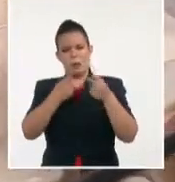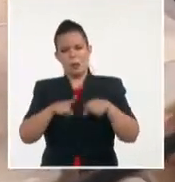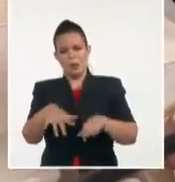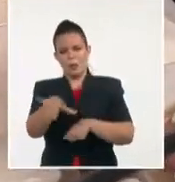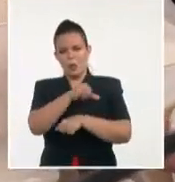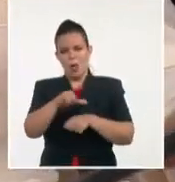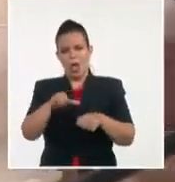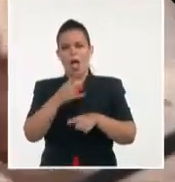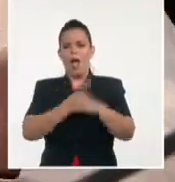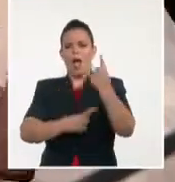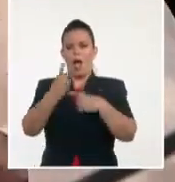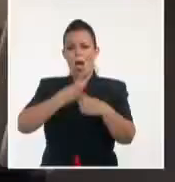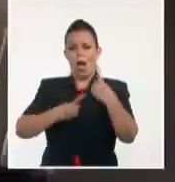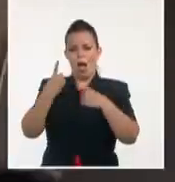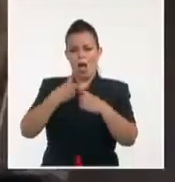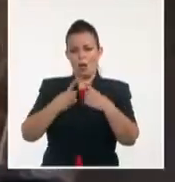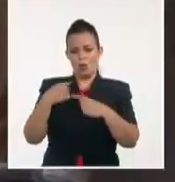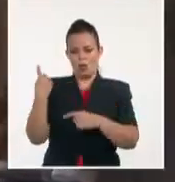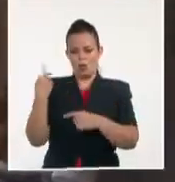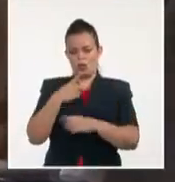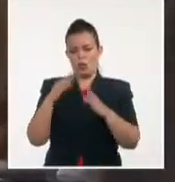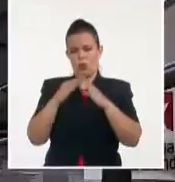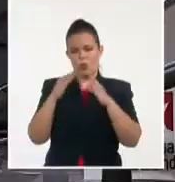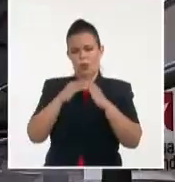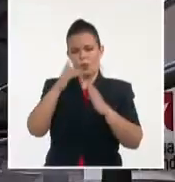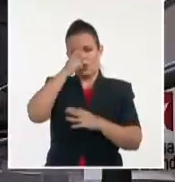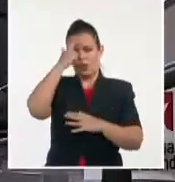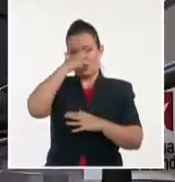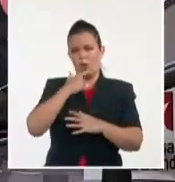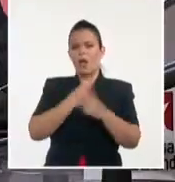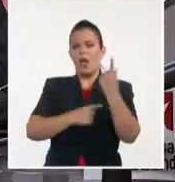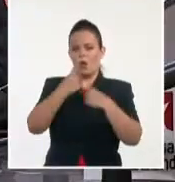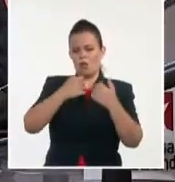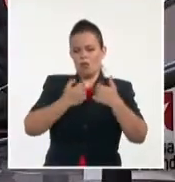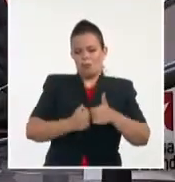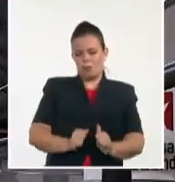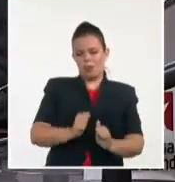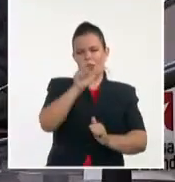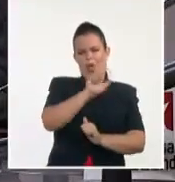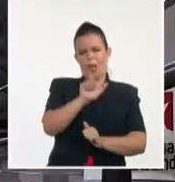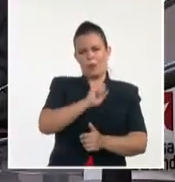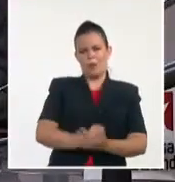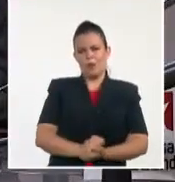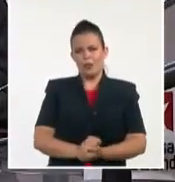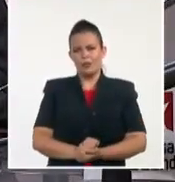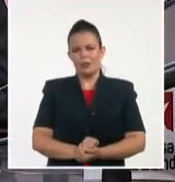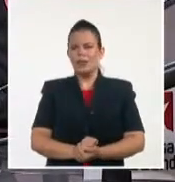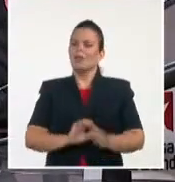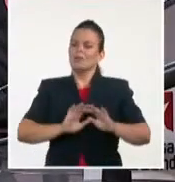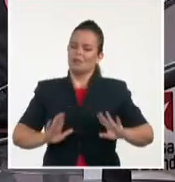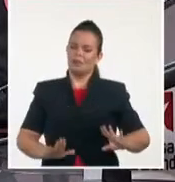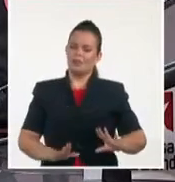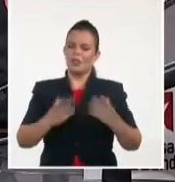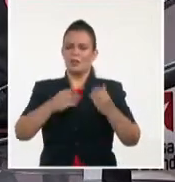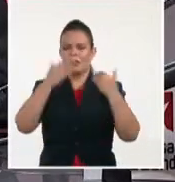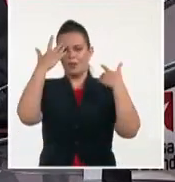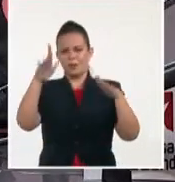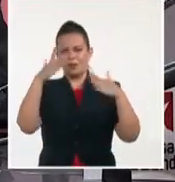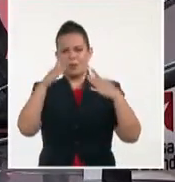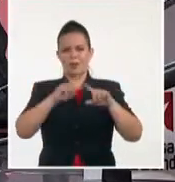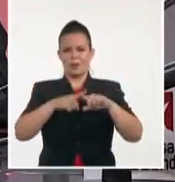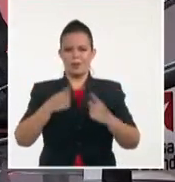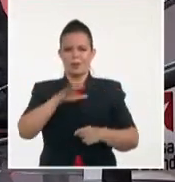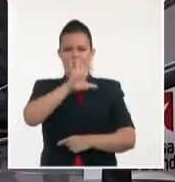también nacimos siendo camagüeyanos. Siendo camagüeyanos. Sí. Pues así, felicidades a los camagüeyanos por este 55 aniversario. Nuestro reconocimiento a esa